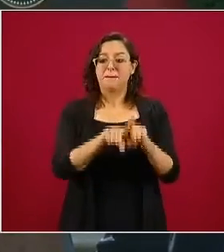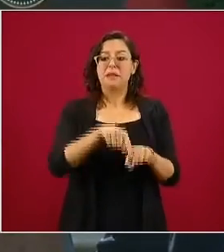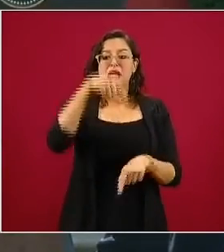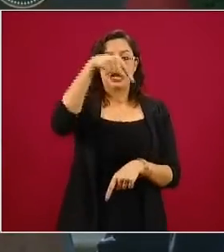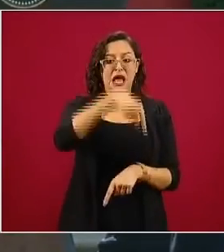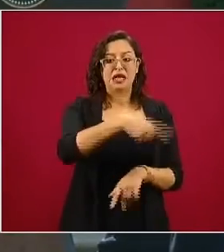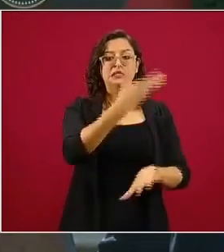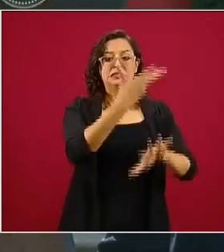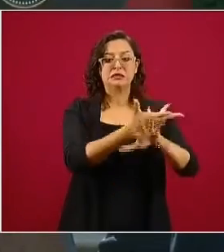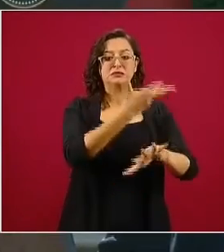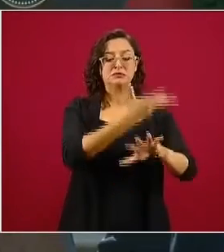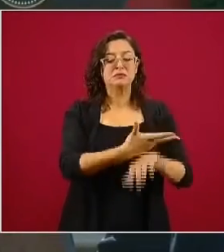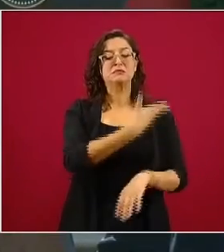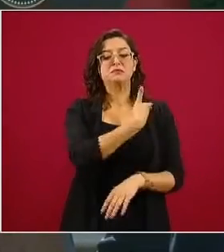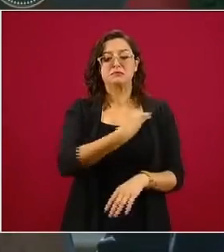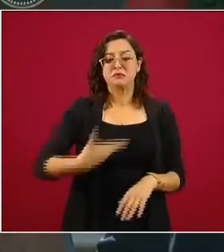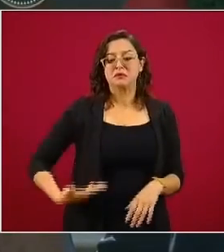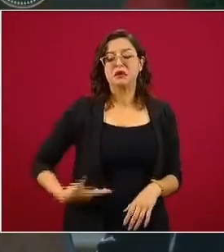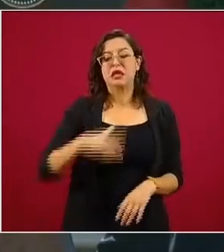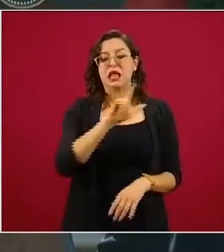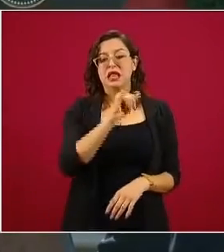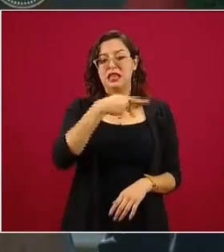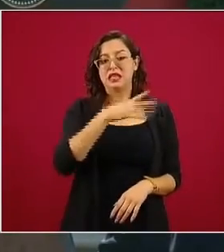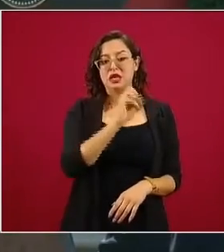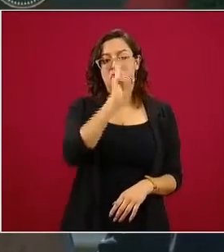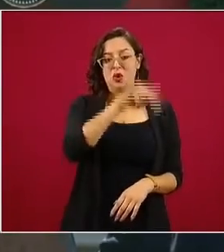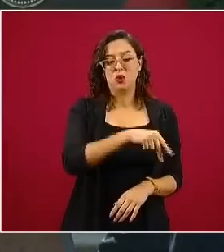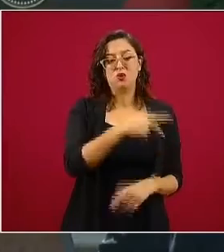republicano Abraham Lincoln.